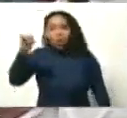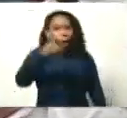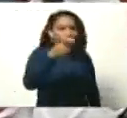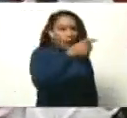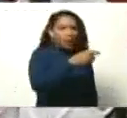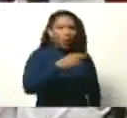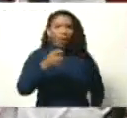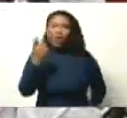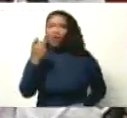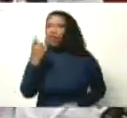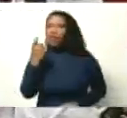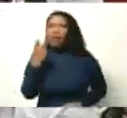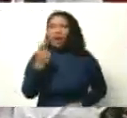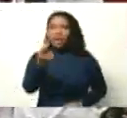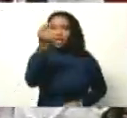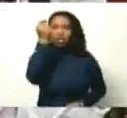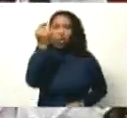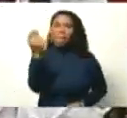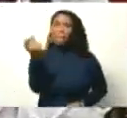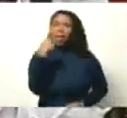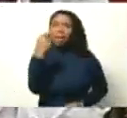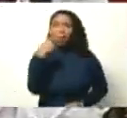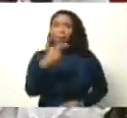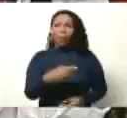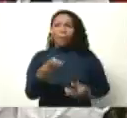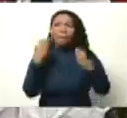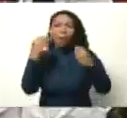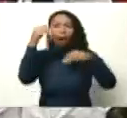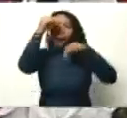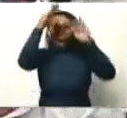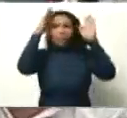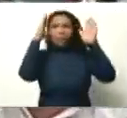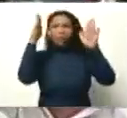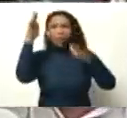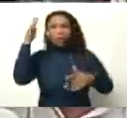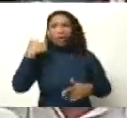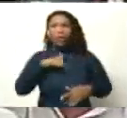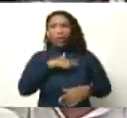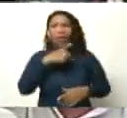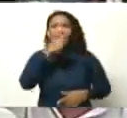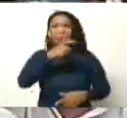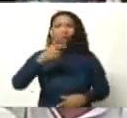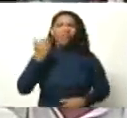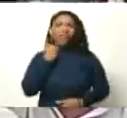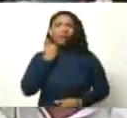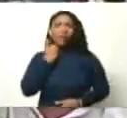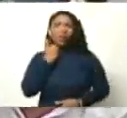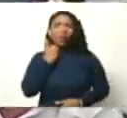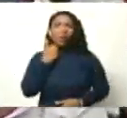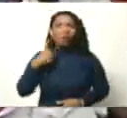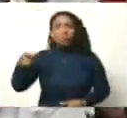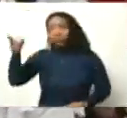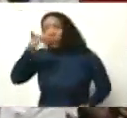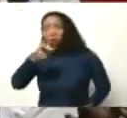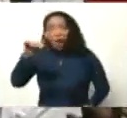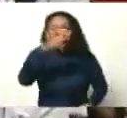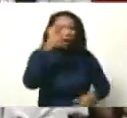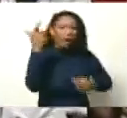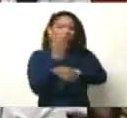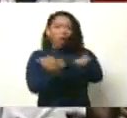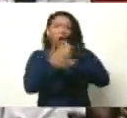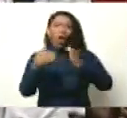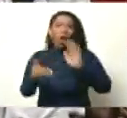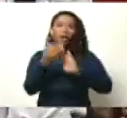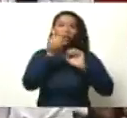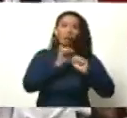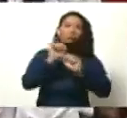no faltara ni un medicamento para la atención de nuestros enfermos, buscando las vacunas contra el